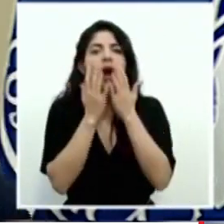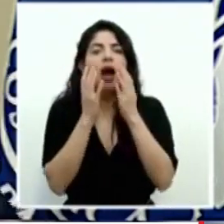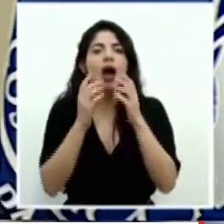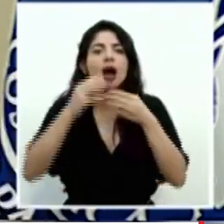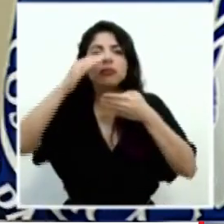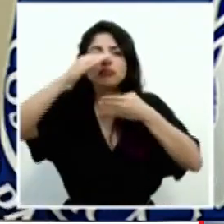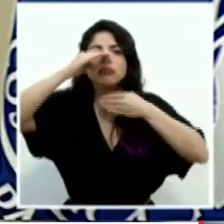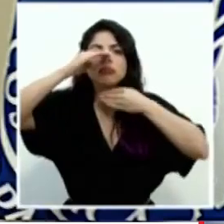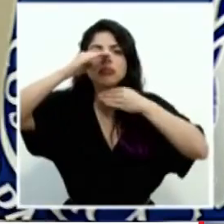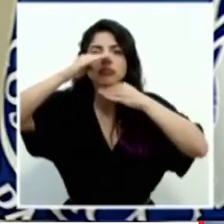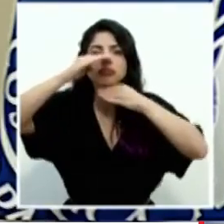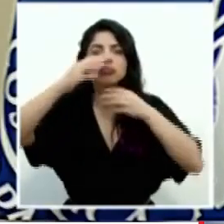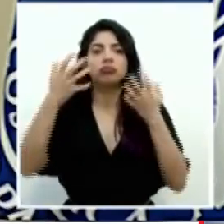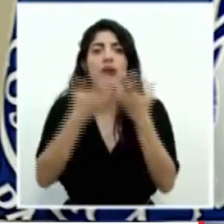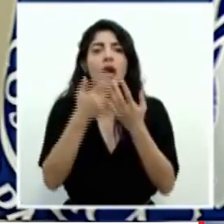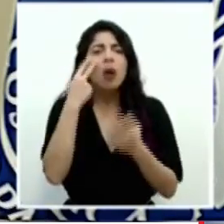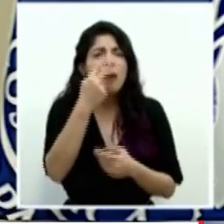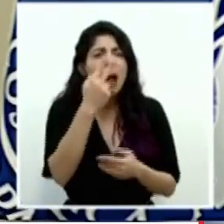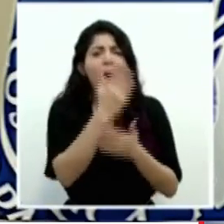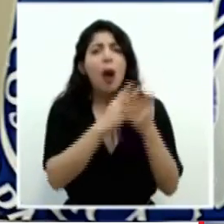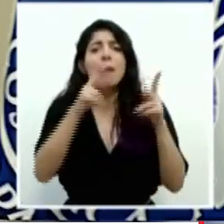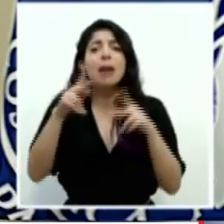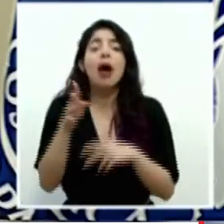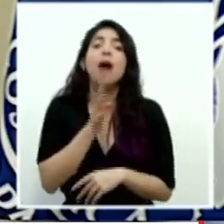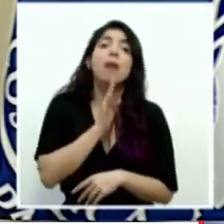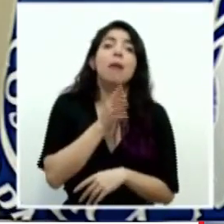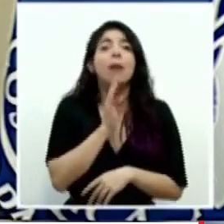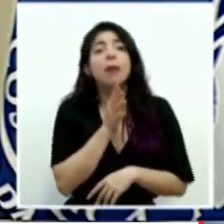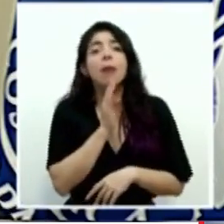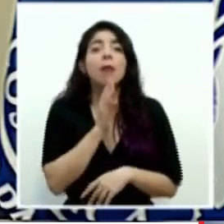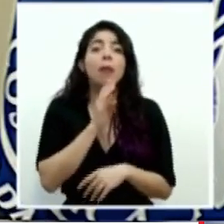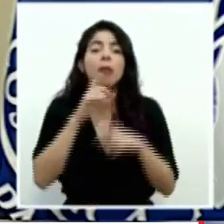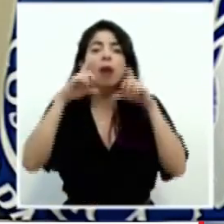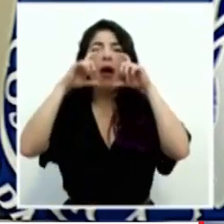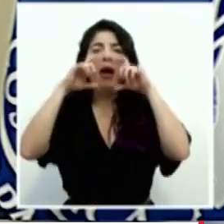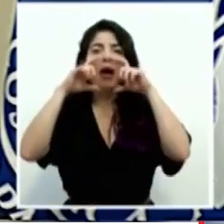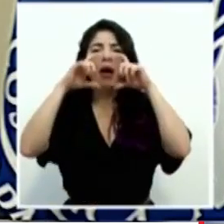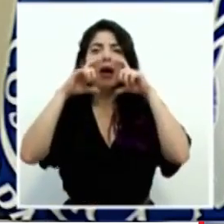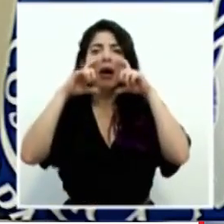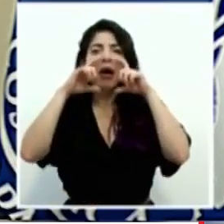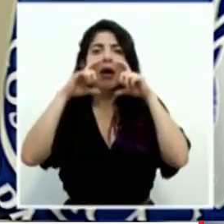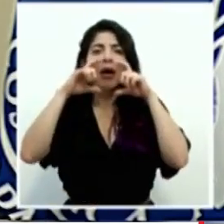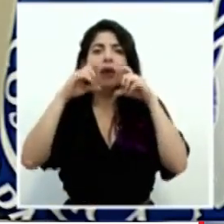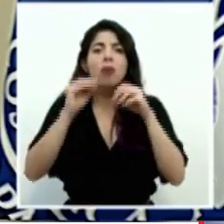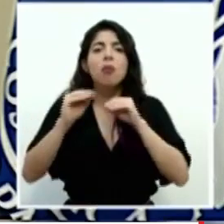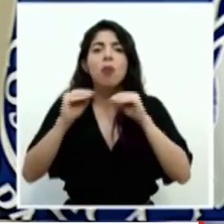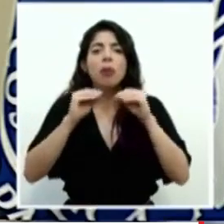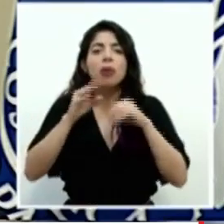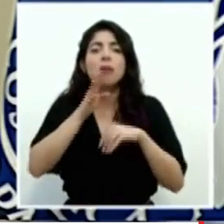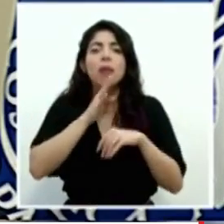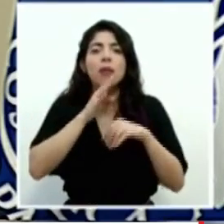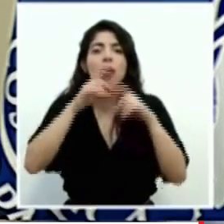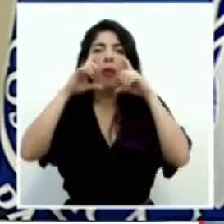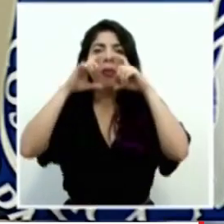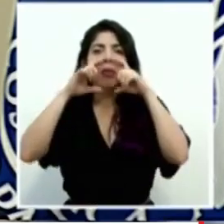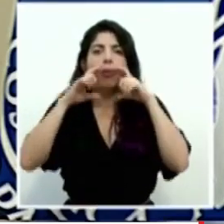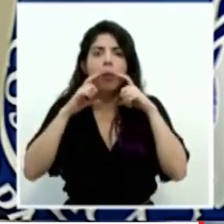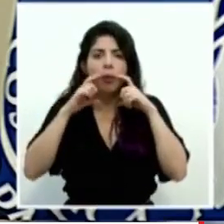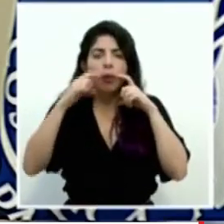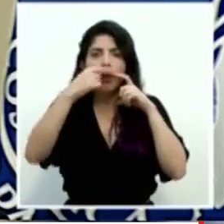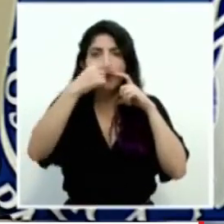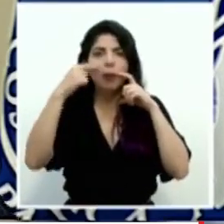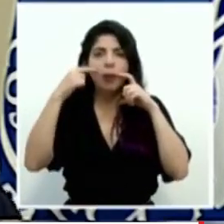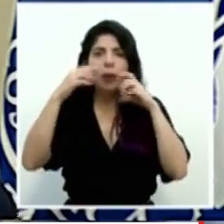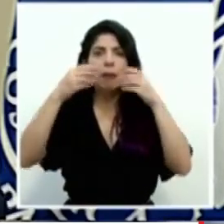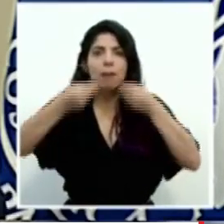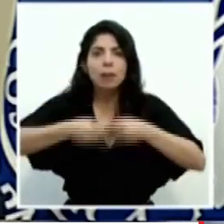incluso el largo, porque hay personas que yo he visto que están hablando constantemente y entonces como que ese movimiento hace que quede la nariz expuesta,